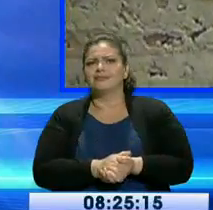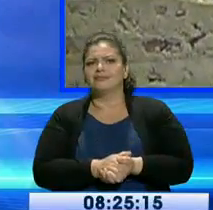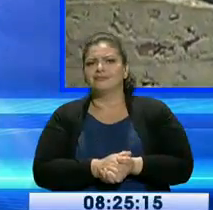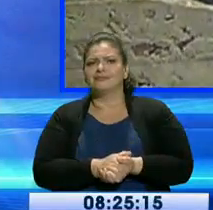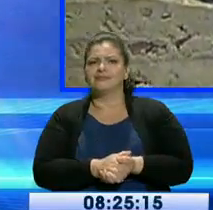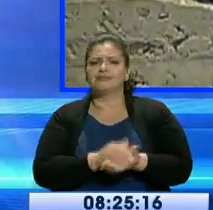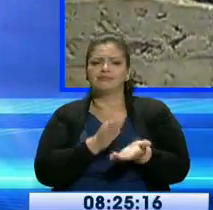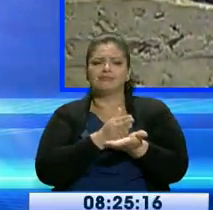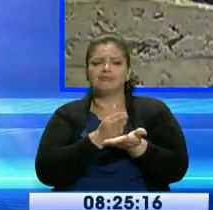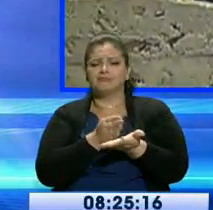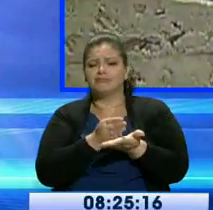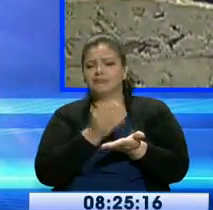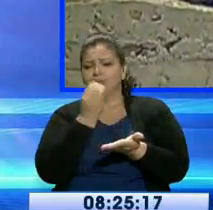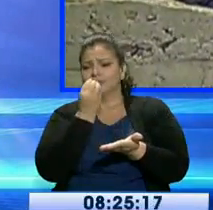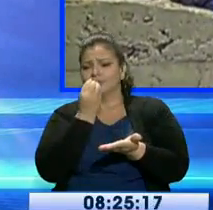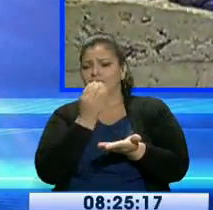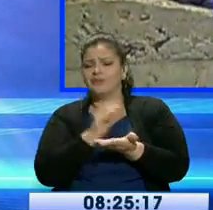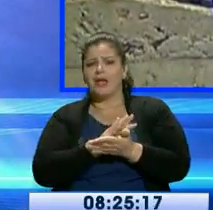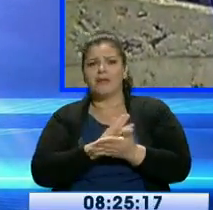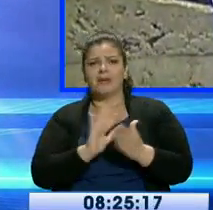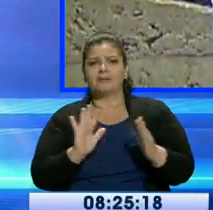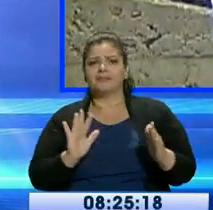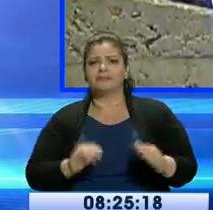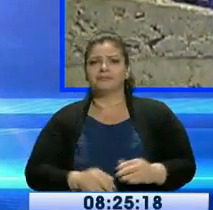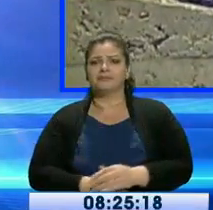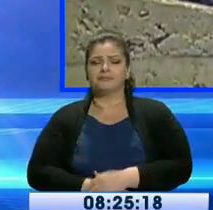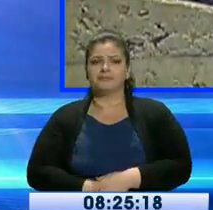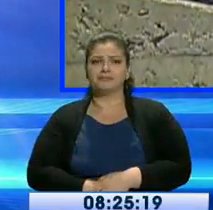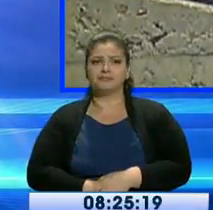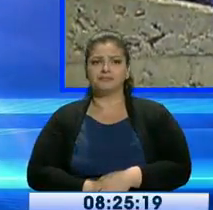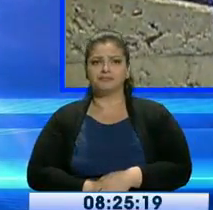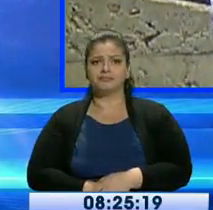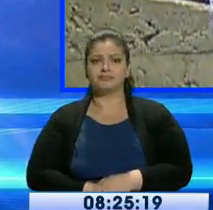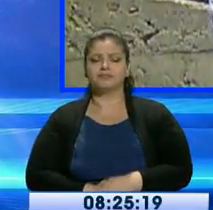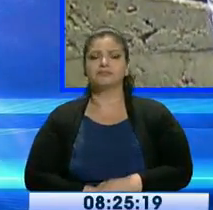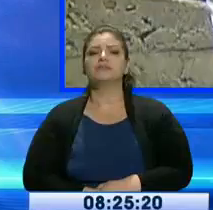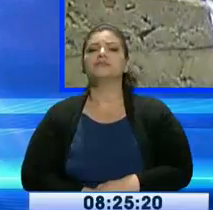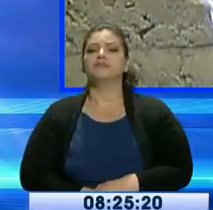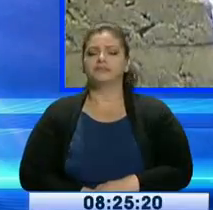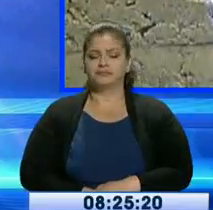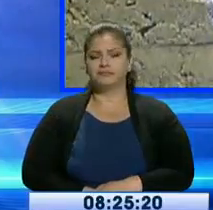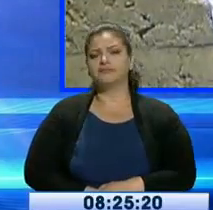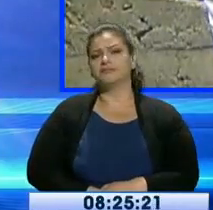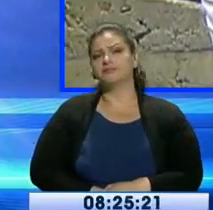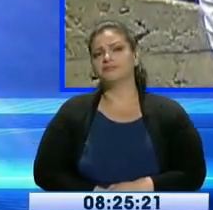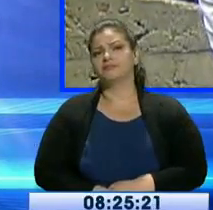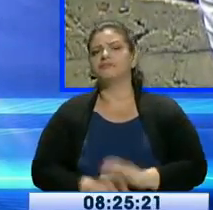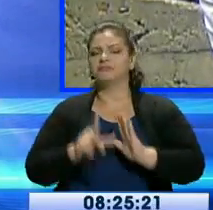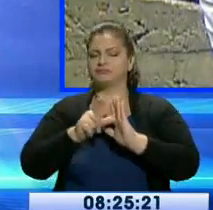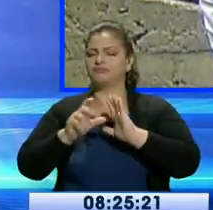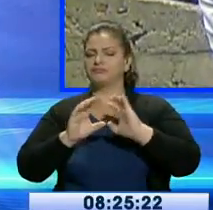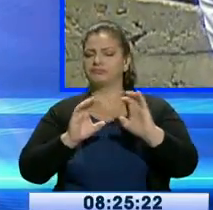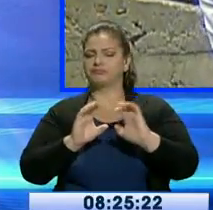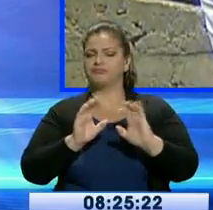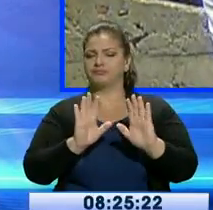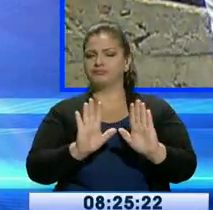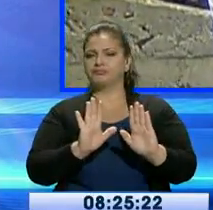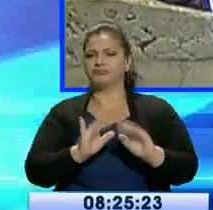Solo alimentarse. Solo para la comida específica. Ni para la comida alcanza. Volveremos a conversar contigo más adelante, Charlie, y más información